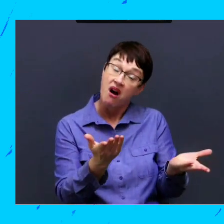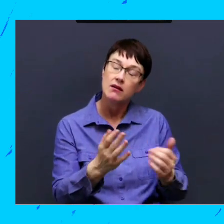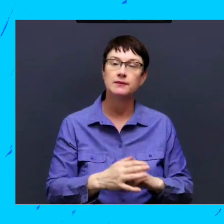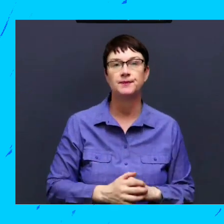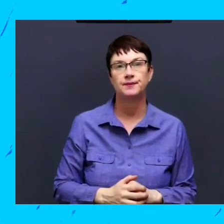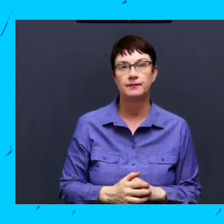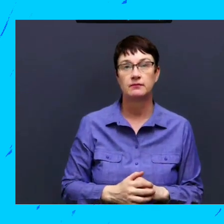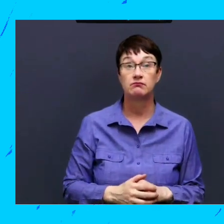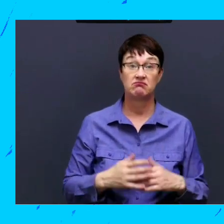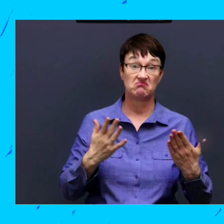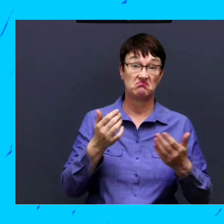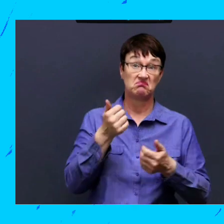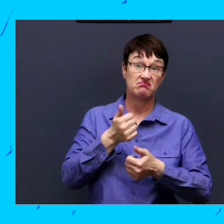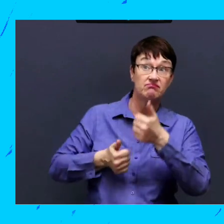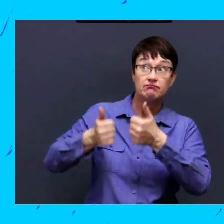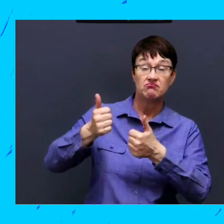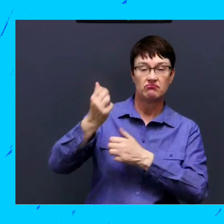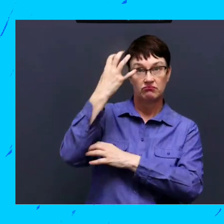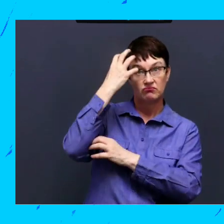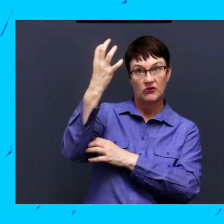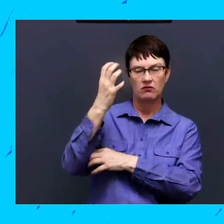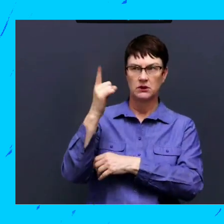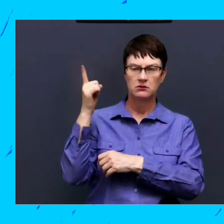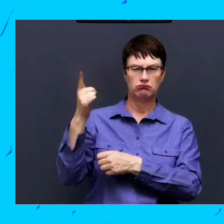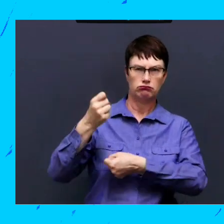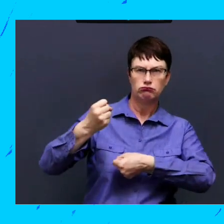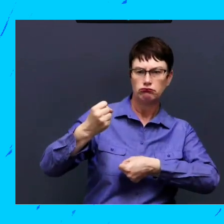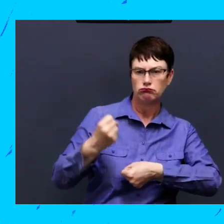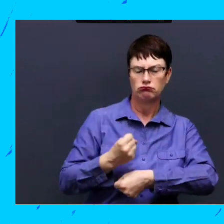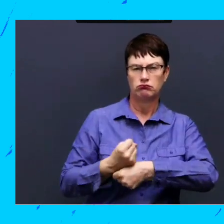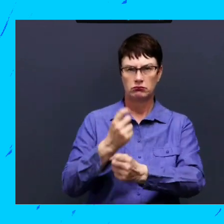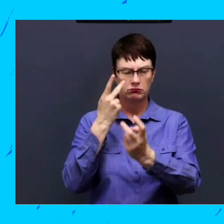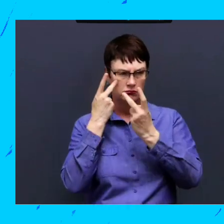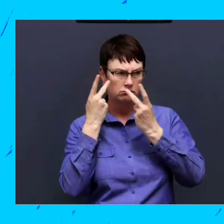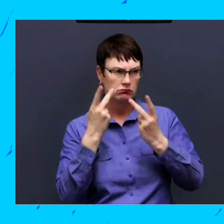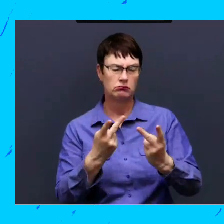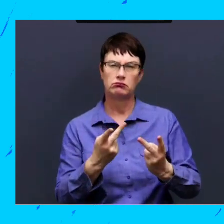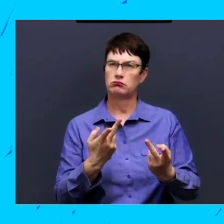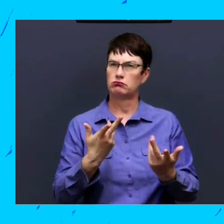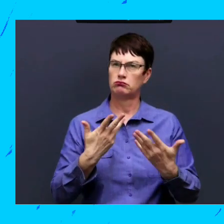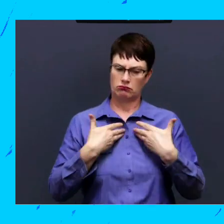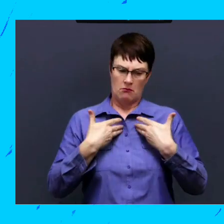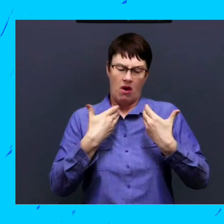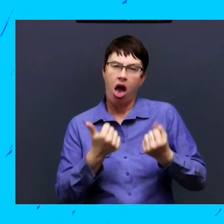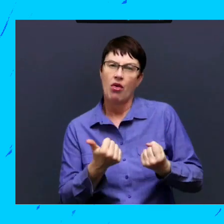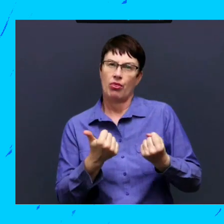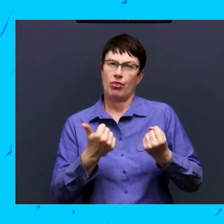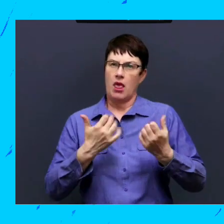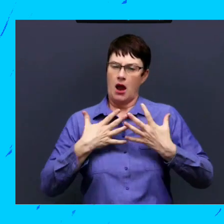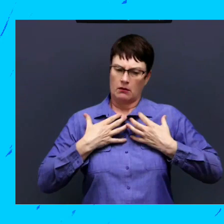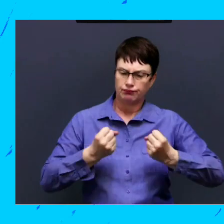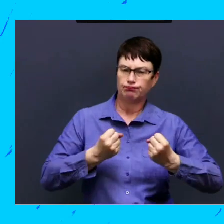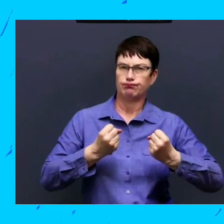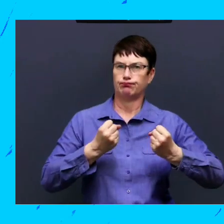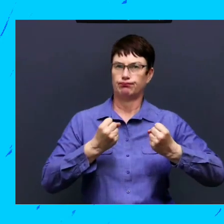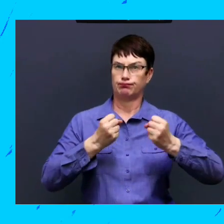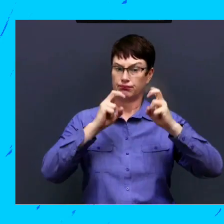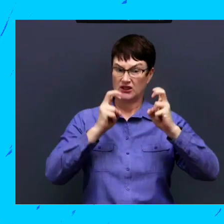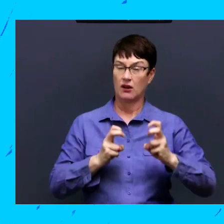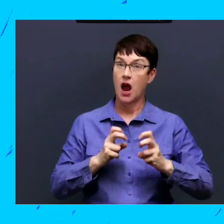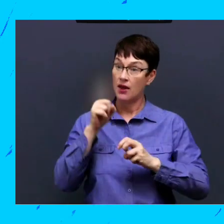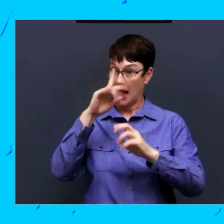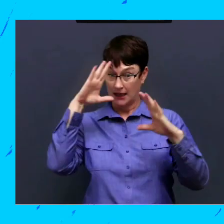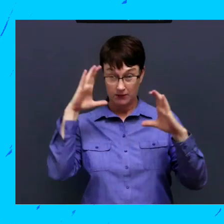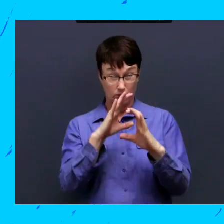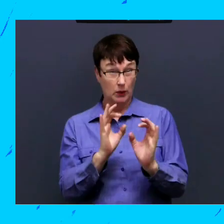centran en algunos de los problemas de bienestar y salud principales de los adolescentes, construiríamos comunidades más